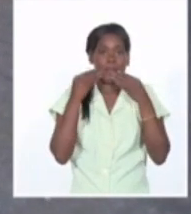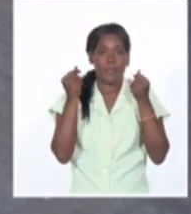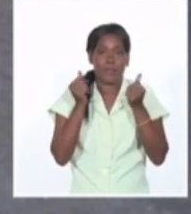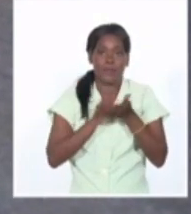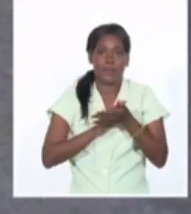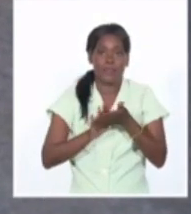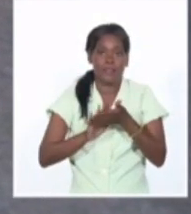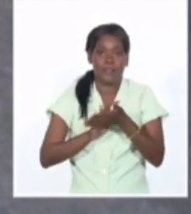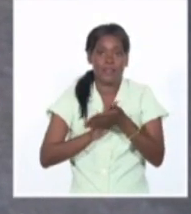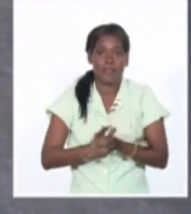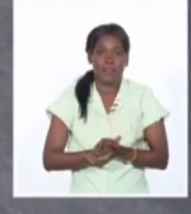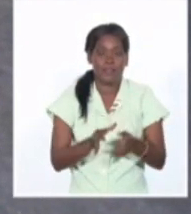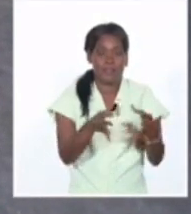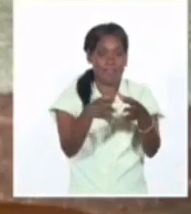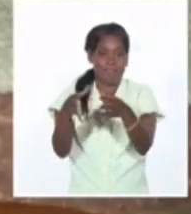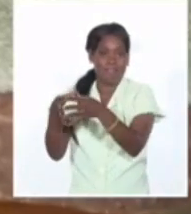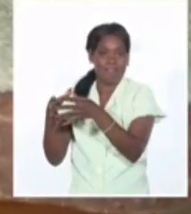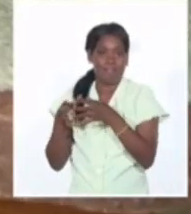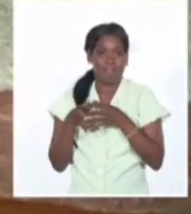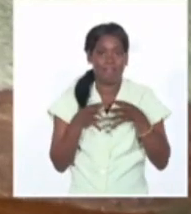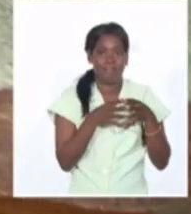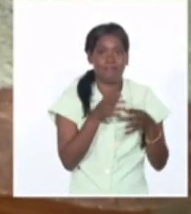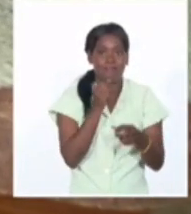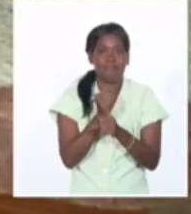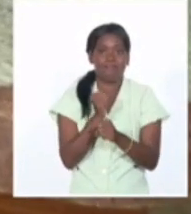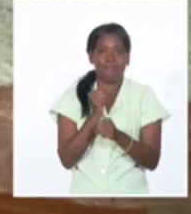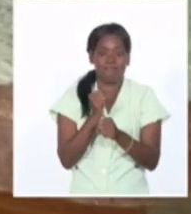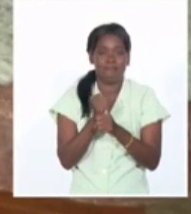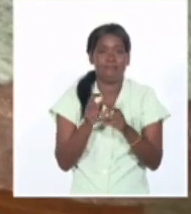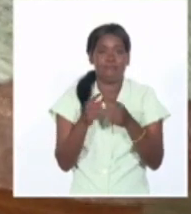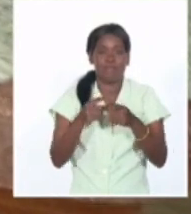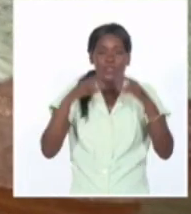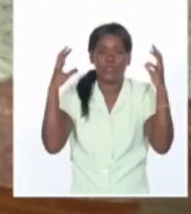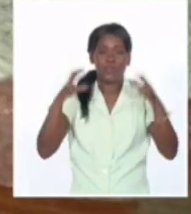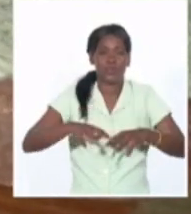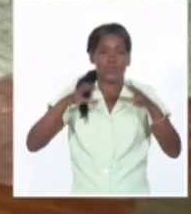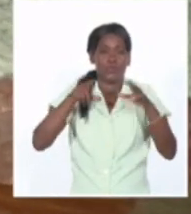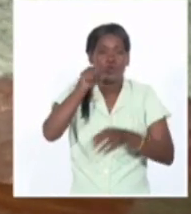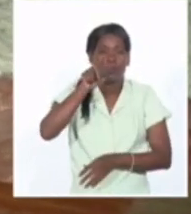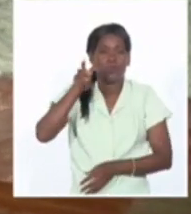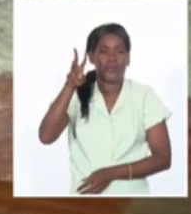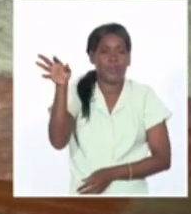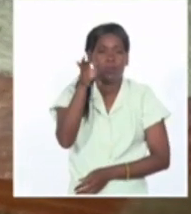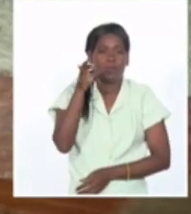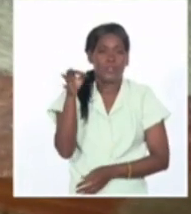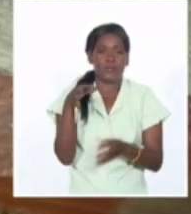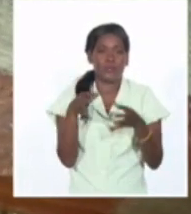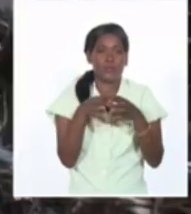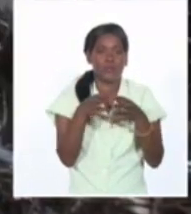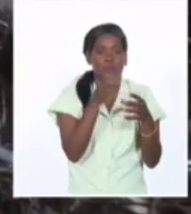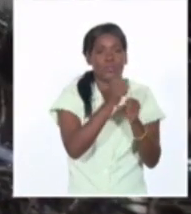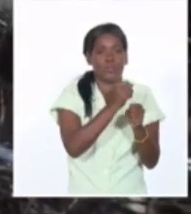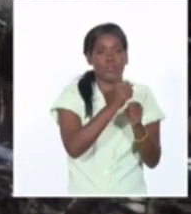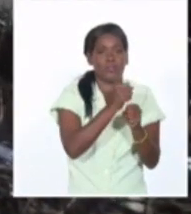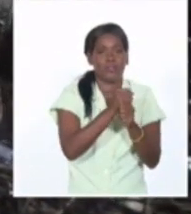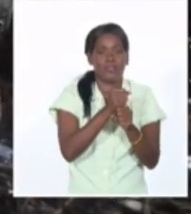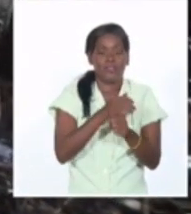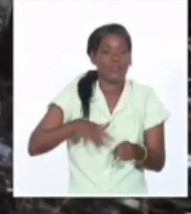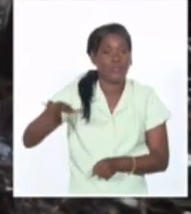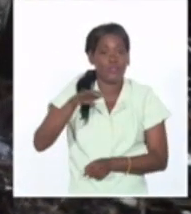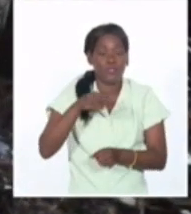Los grupos de trabajo temporal para intensas lluvias en los 13 municipios se mantienen activos a fin de evaluar minuto a minuto